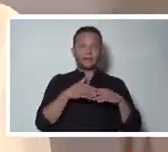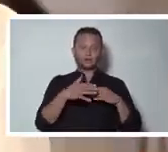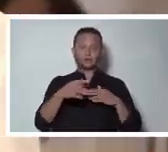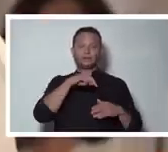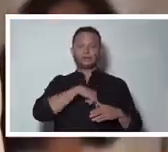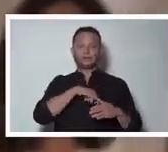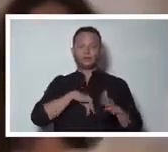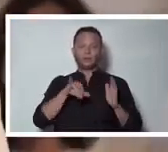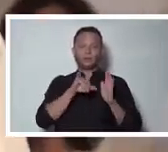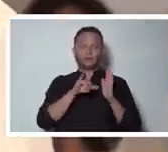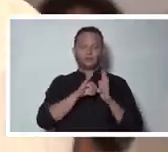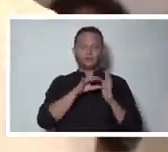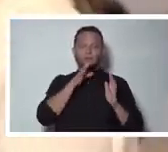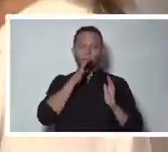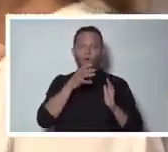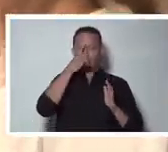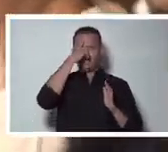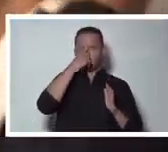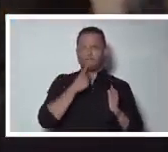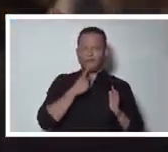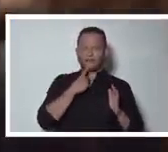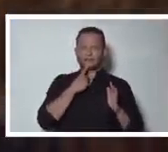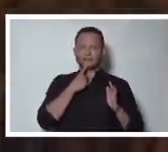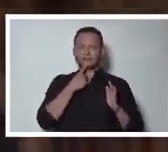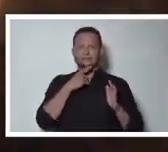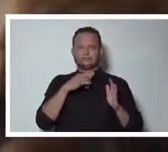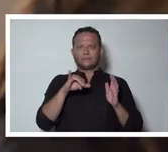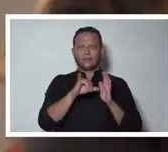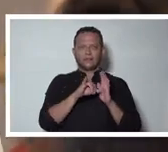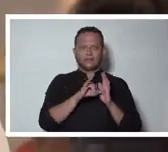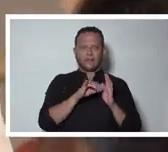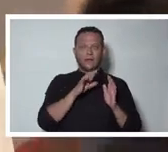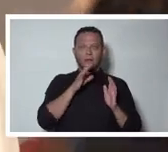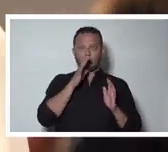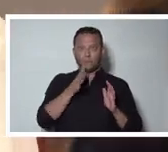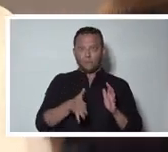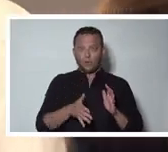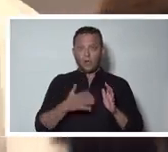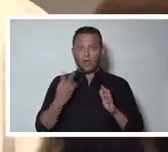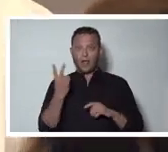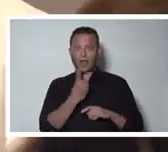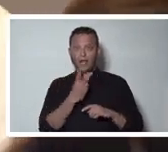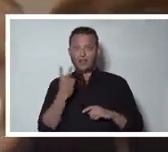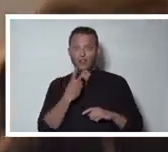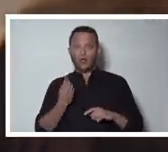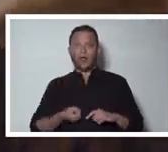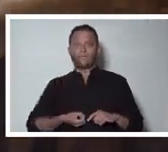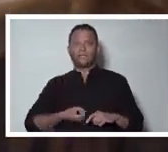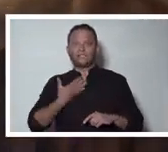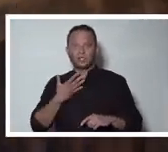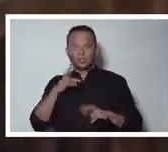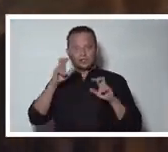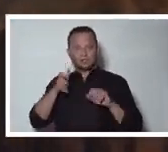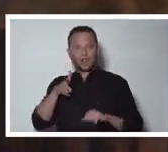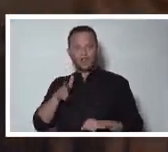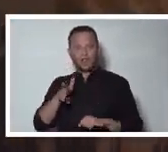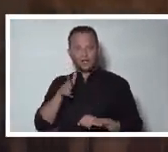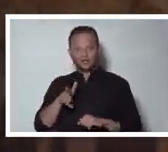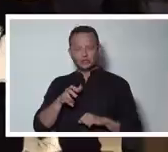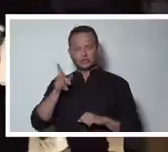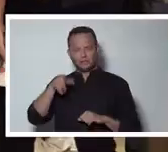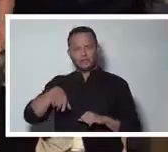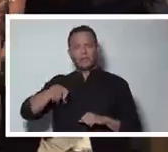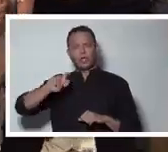ella por nuestros perfiles biográficos sobre todo porque a las dos nos apasiona el derecho hay otra